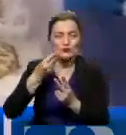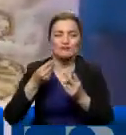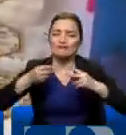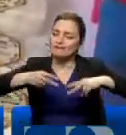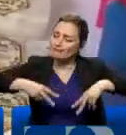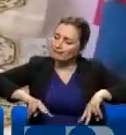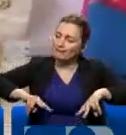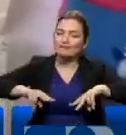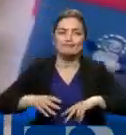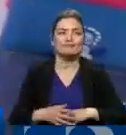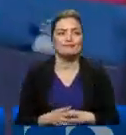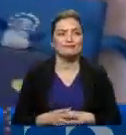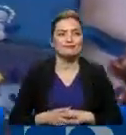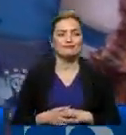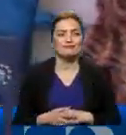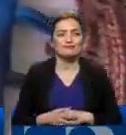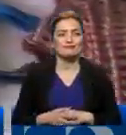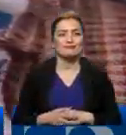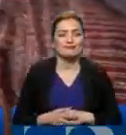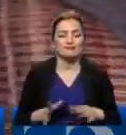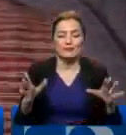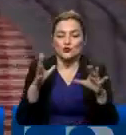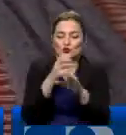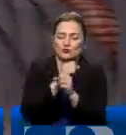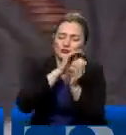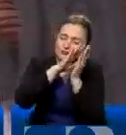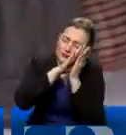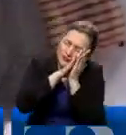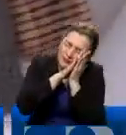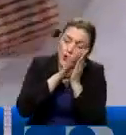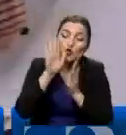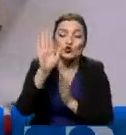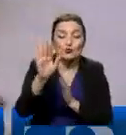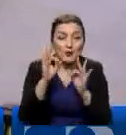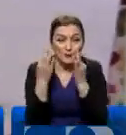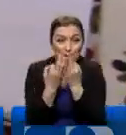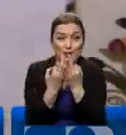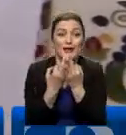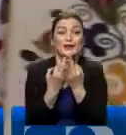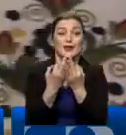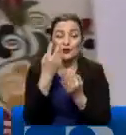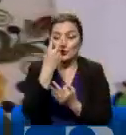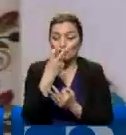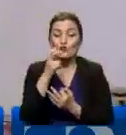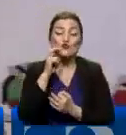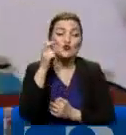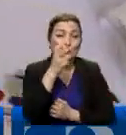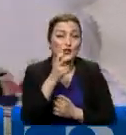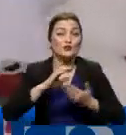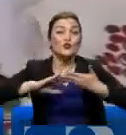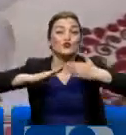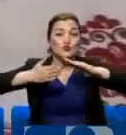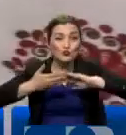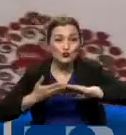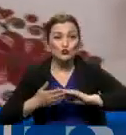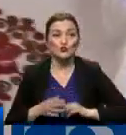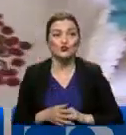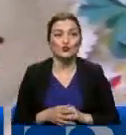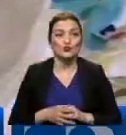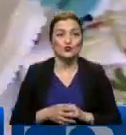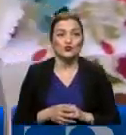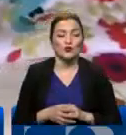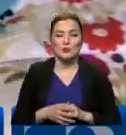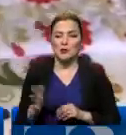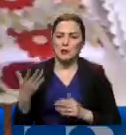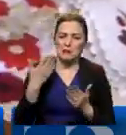sino también ustedes pueden quedarse la noche a pernoctar con su familia. Estamos promoviendo el turismo comunitario, que va más allá de vender un